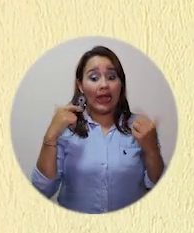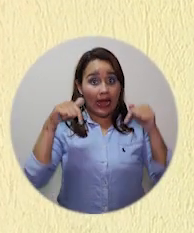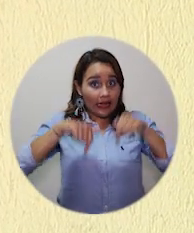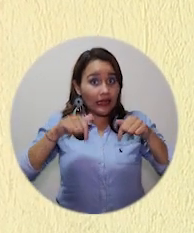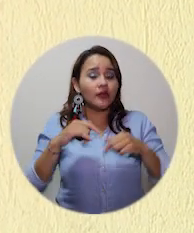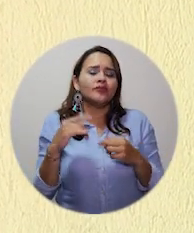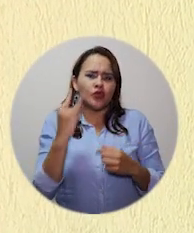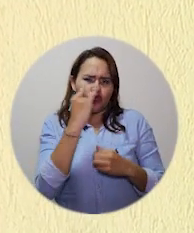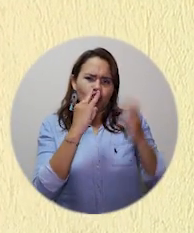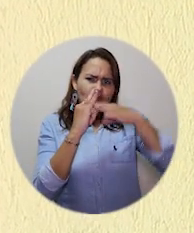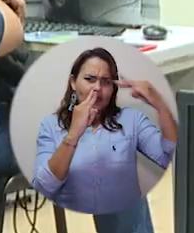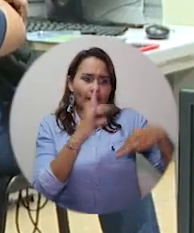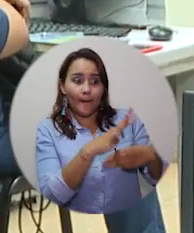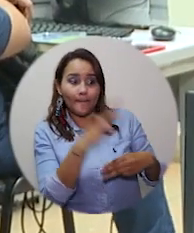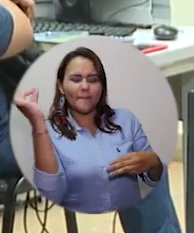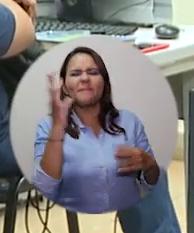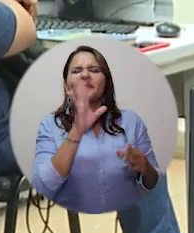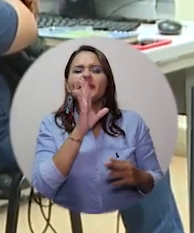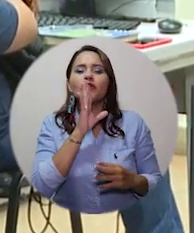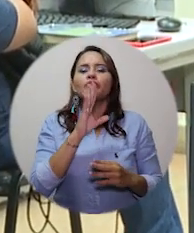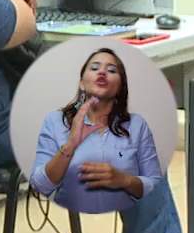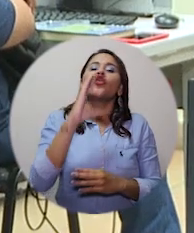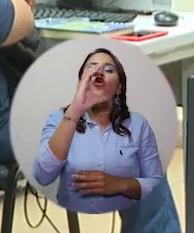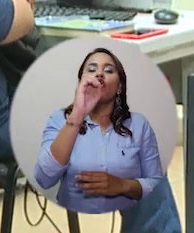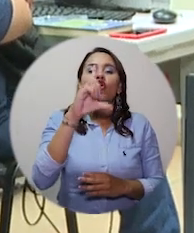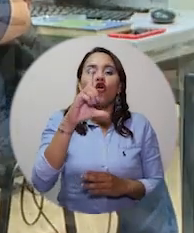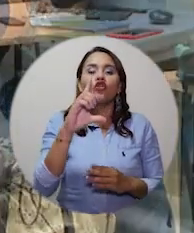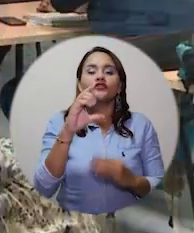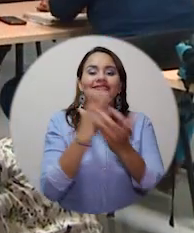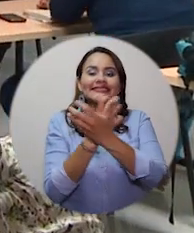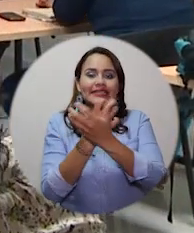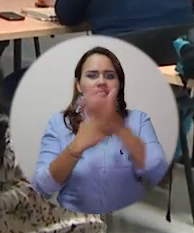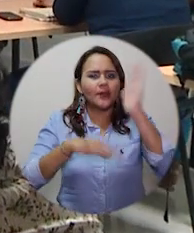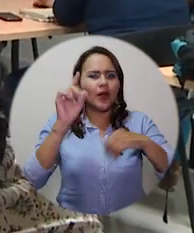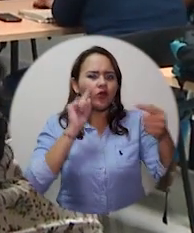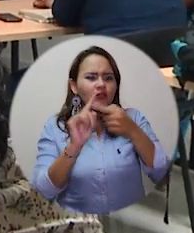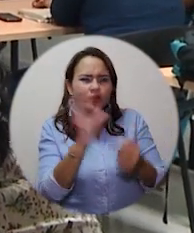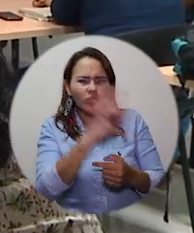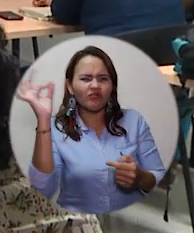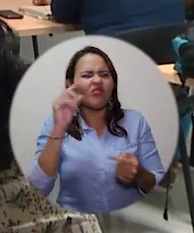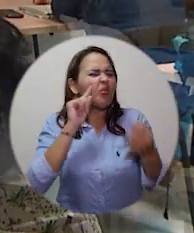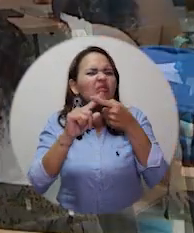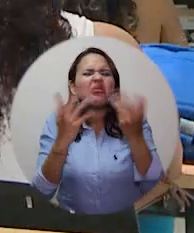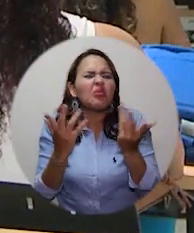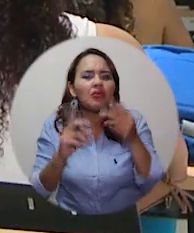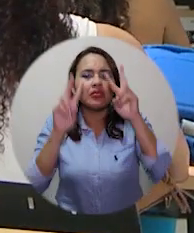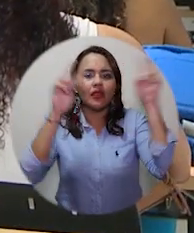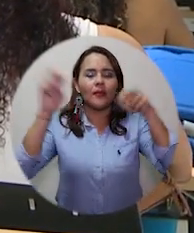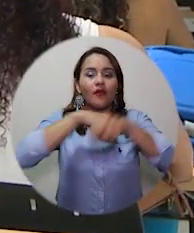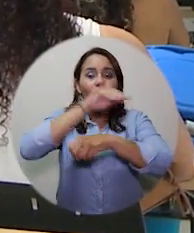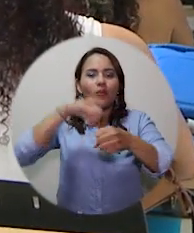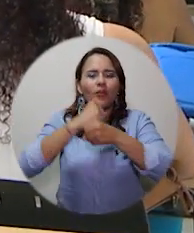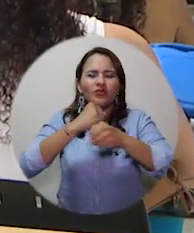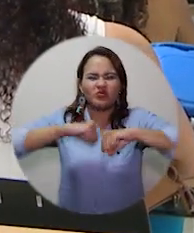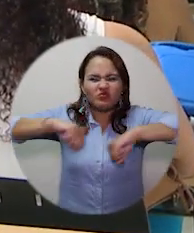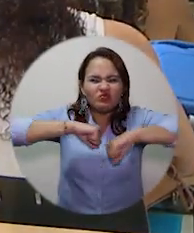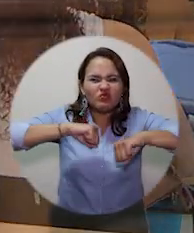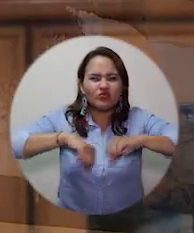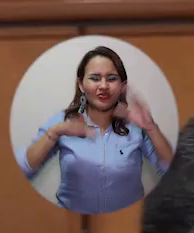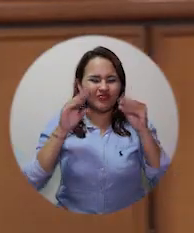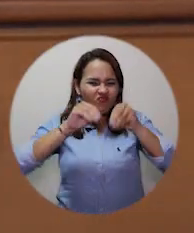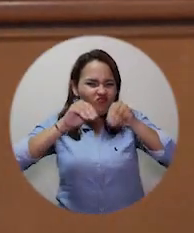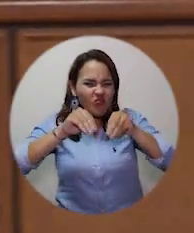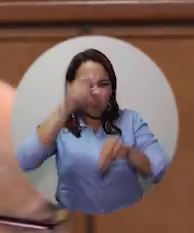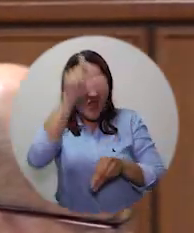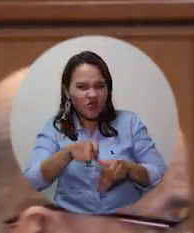fue seleccionada por Colciencias a través del proyecto propuesto por la Alma Mater titulado Formación de Capital Humano de Alto Nivel Universidad